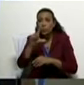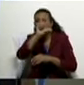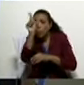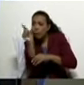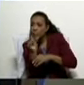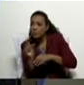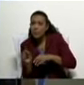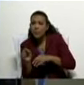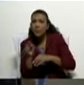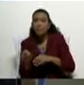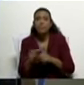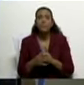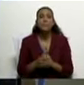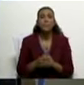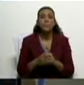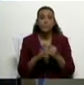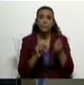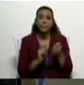Guayana Esequiba?